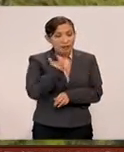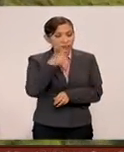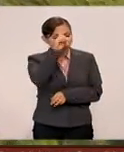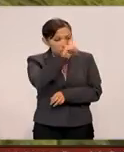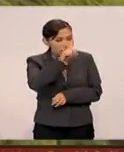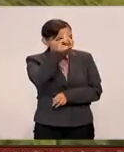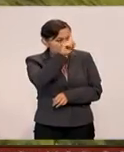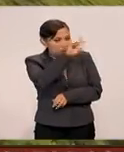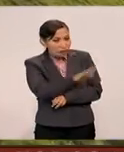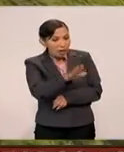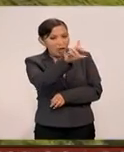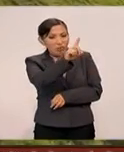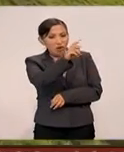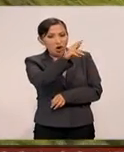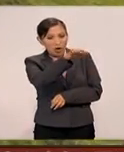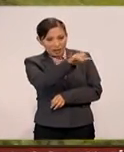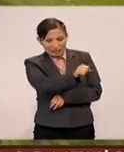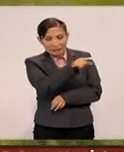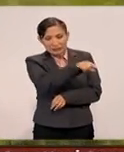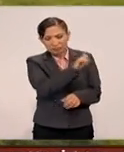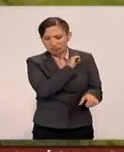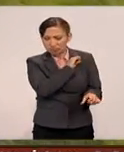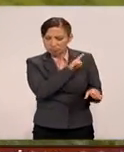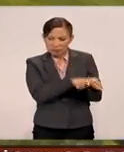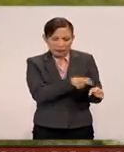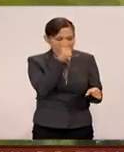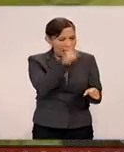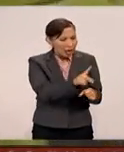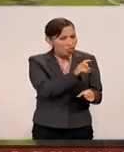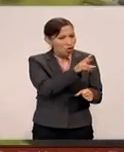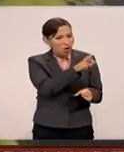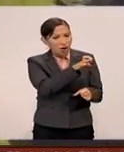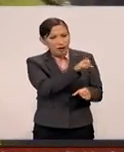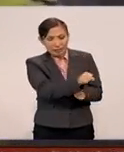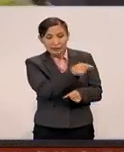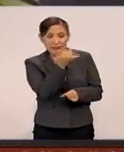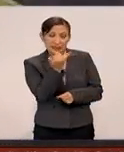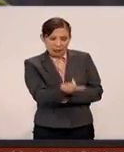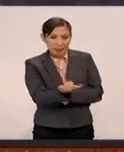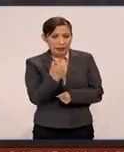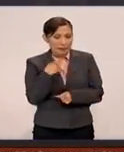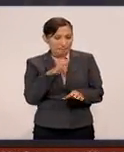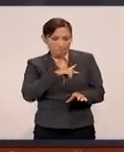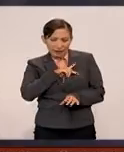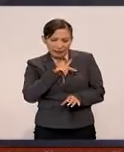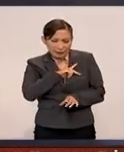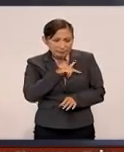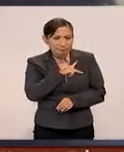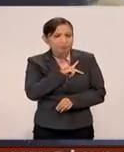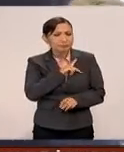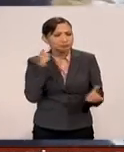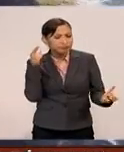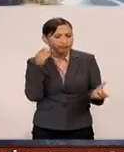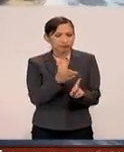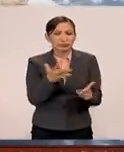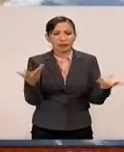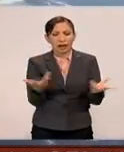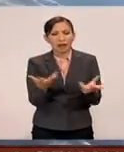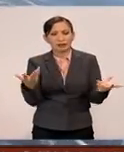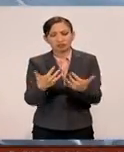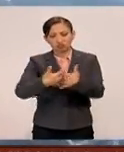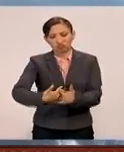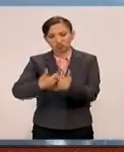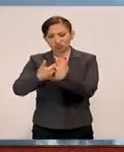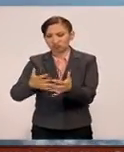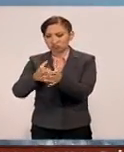consultoría de drones, precisamente especializada en drones. Y es uno de mis objetivos, que esa empresa